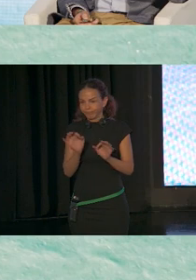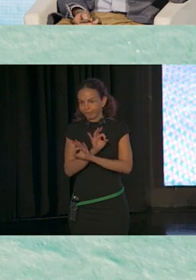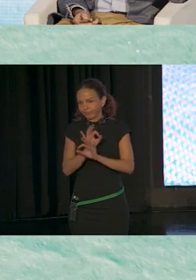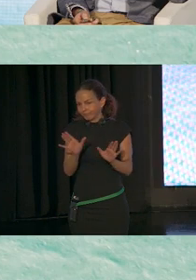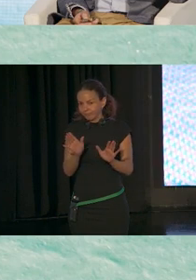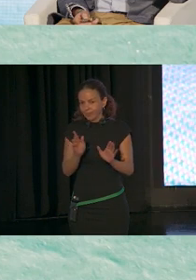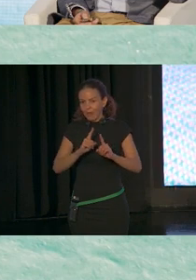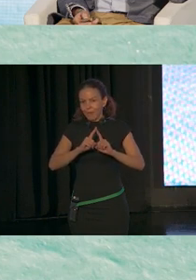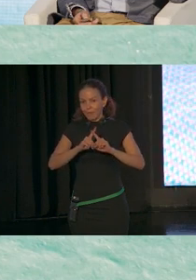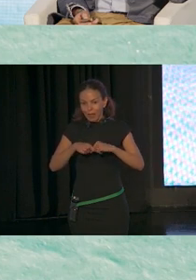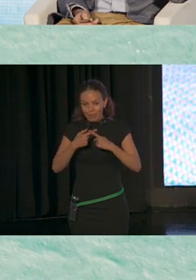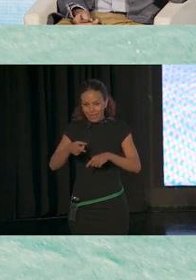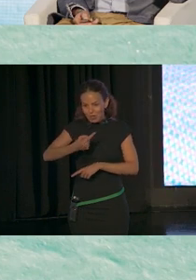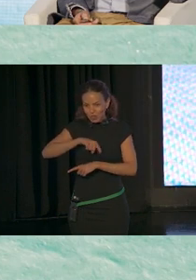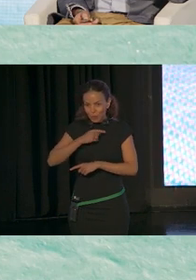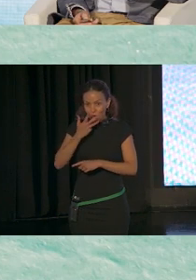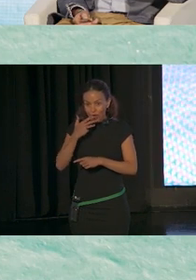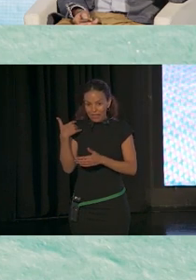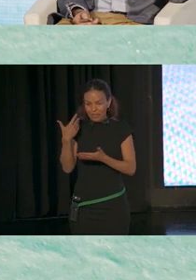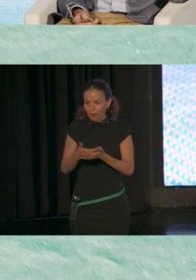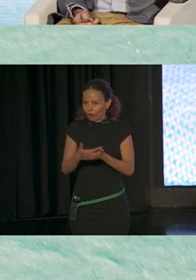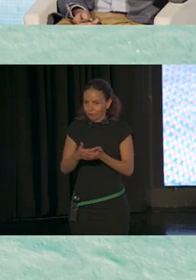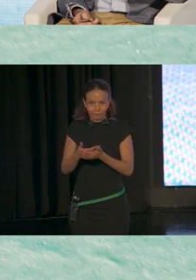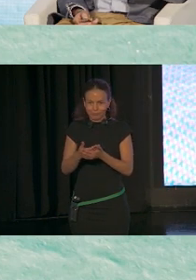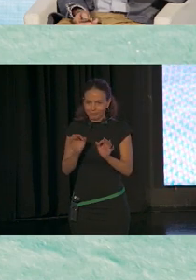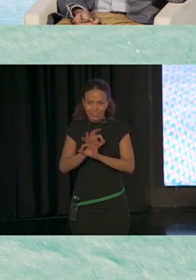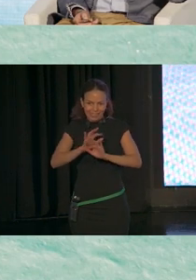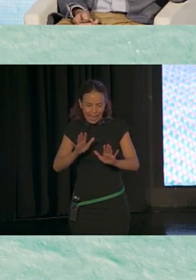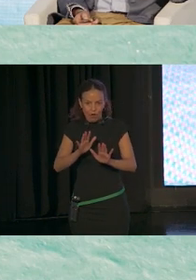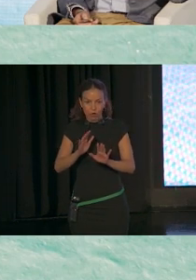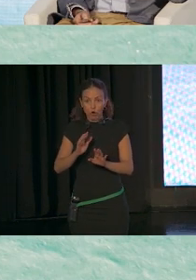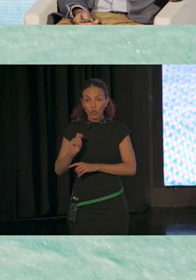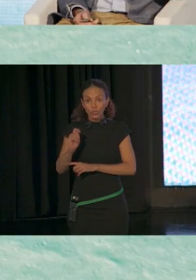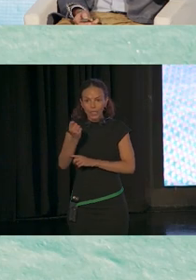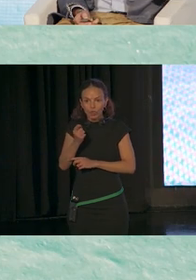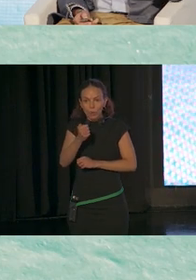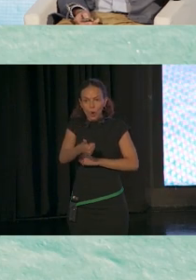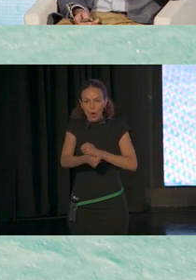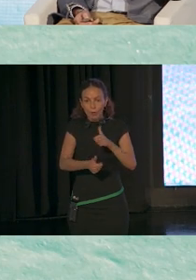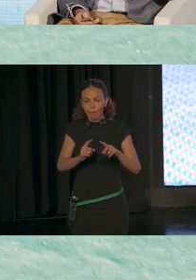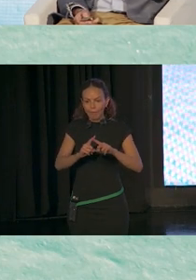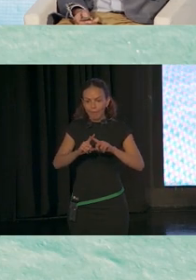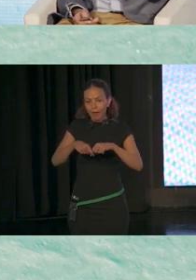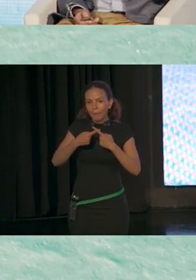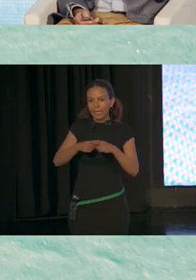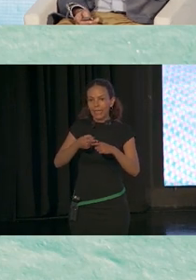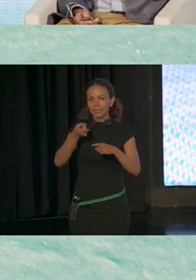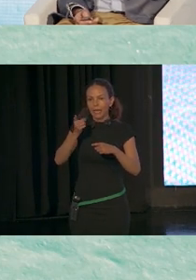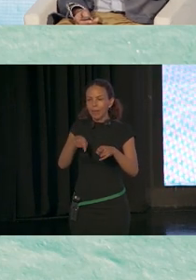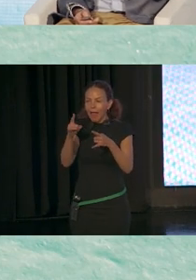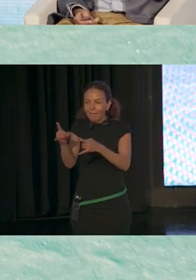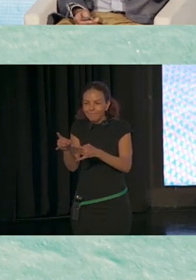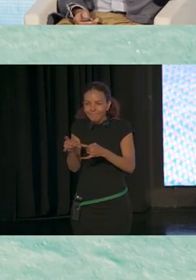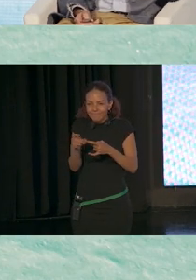las familias que hemos conocido. Se está consiguiendo gradualmente, además, que esas familias empapen a otros miembros más allá de